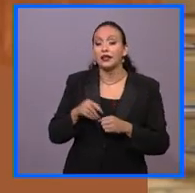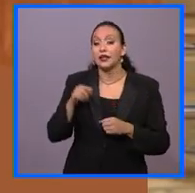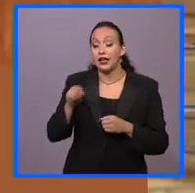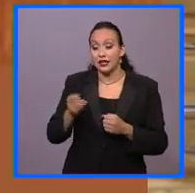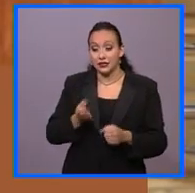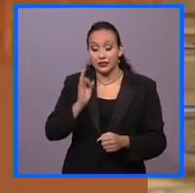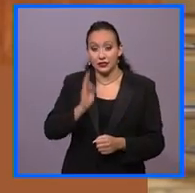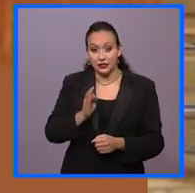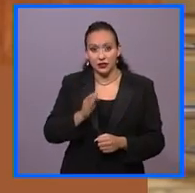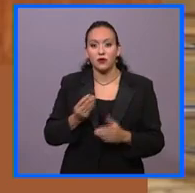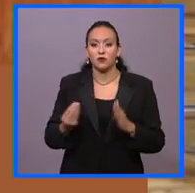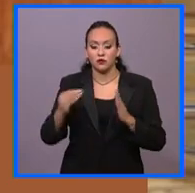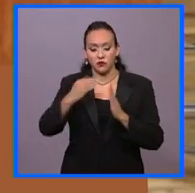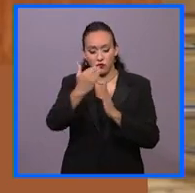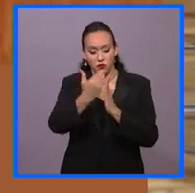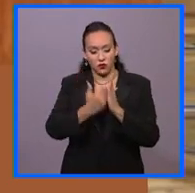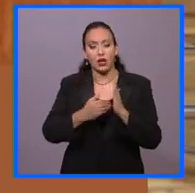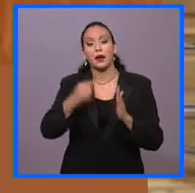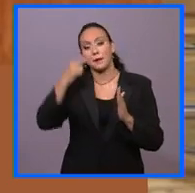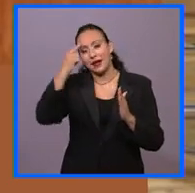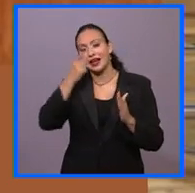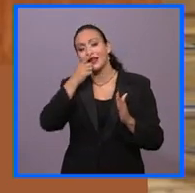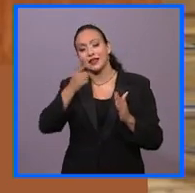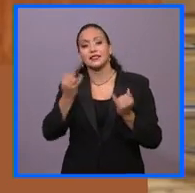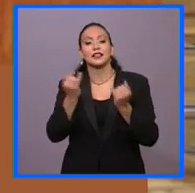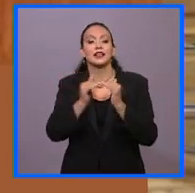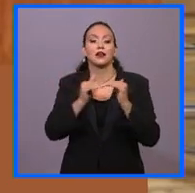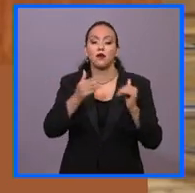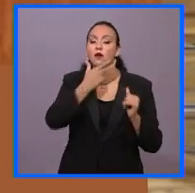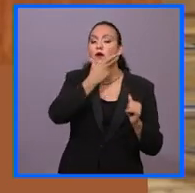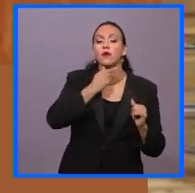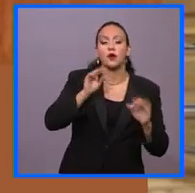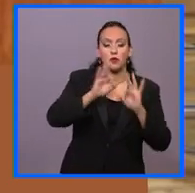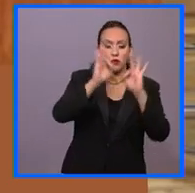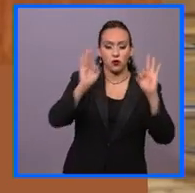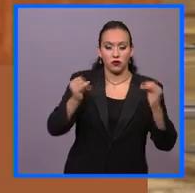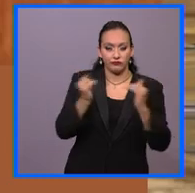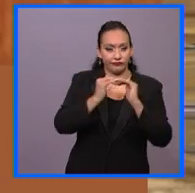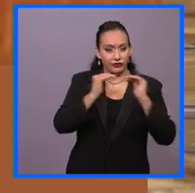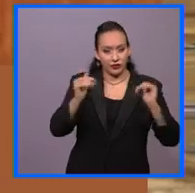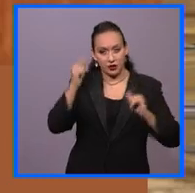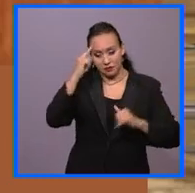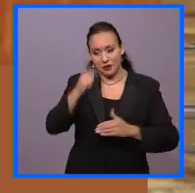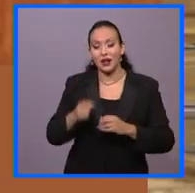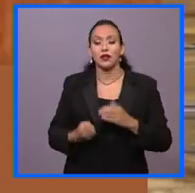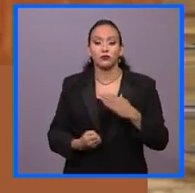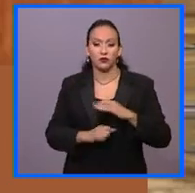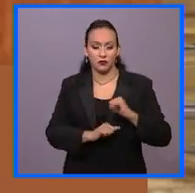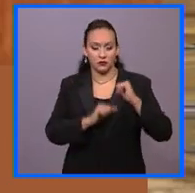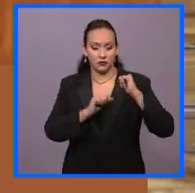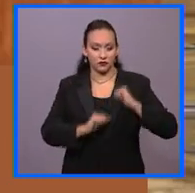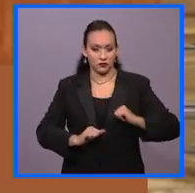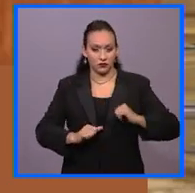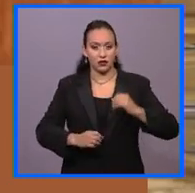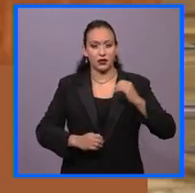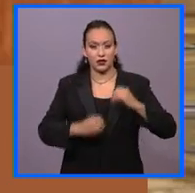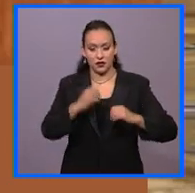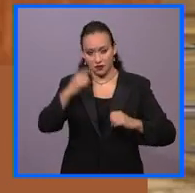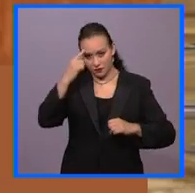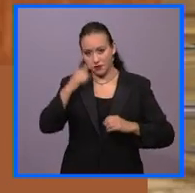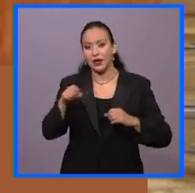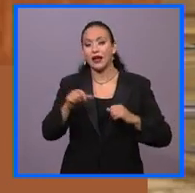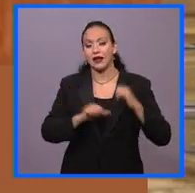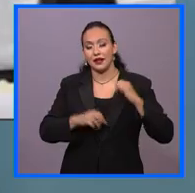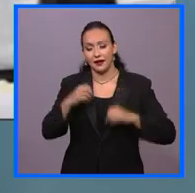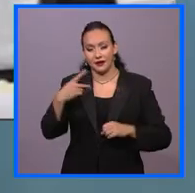se aprobaron los criterios de paridad de género para la asignación de los cargos en el proceso electoral extraordinario del Poder Judicial